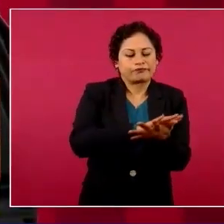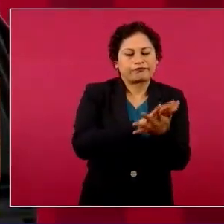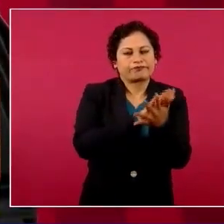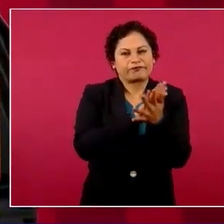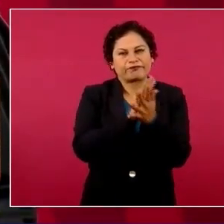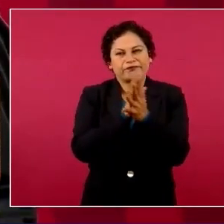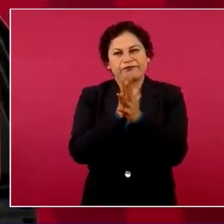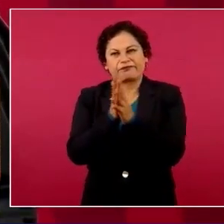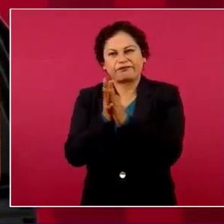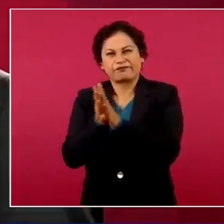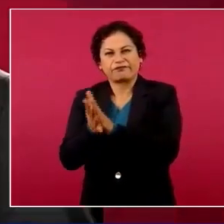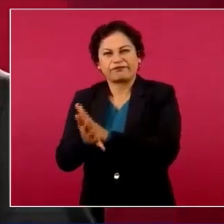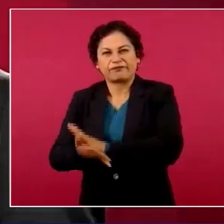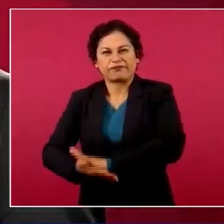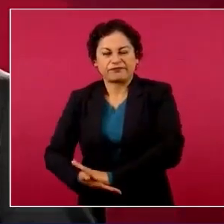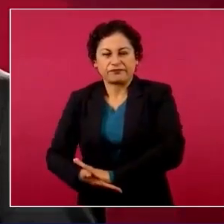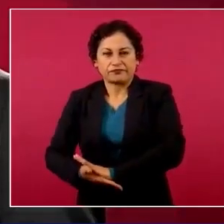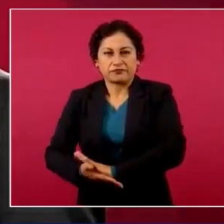de Goebbels,